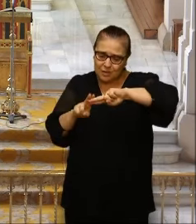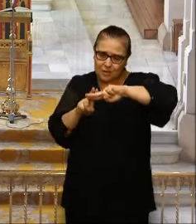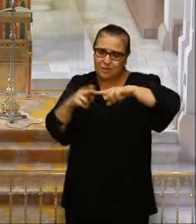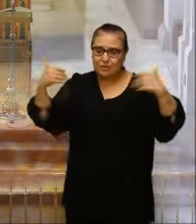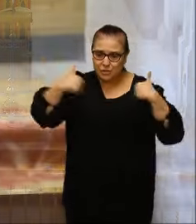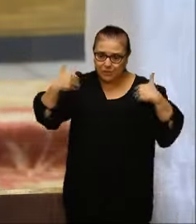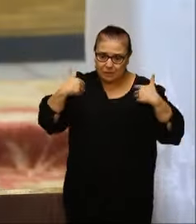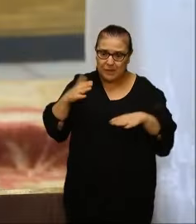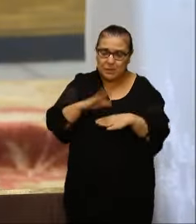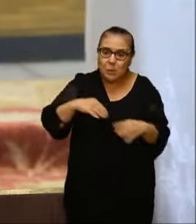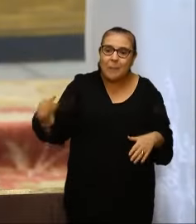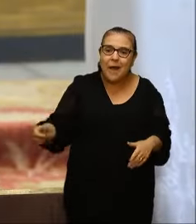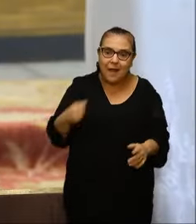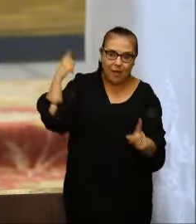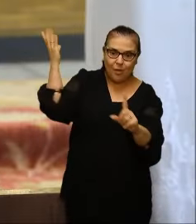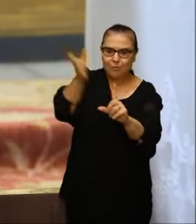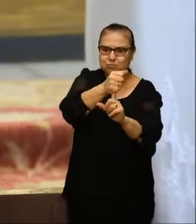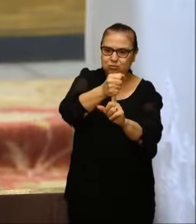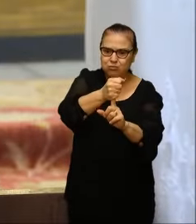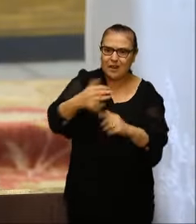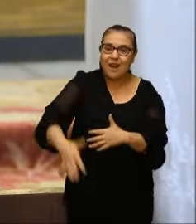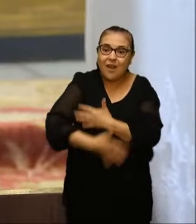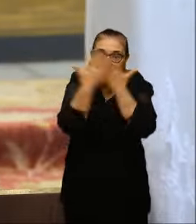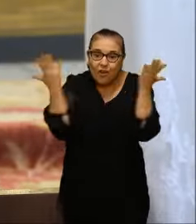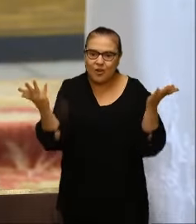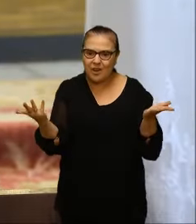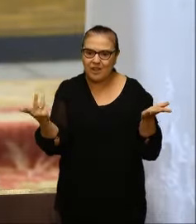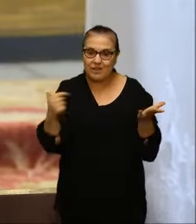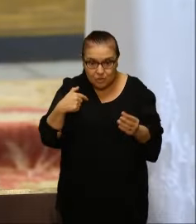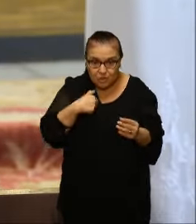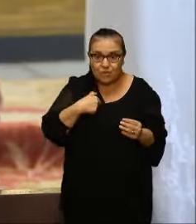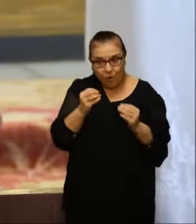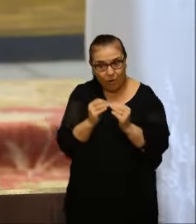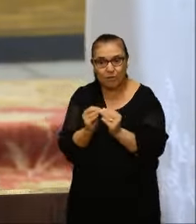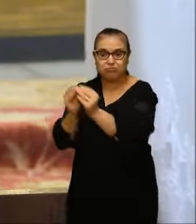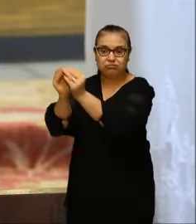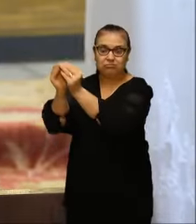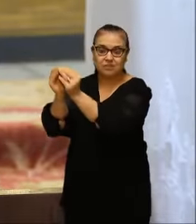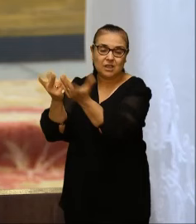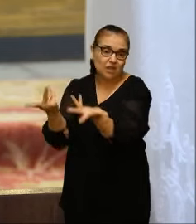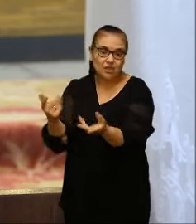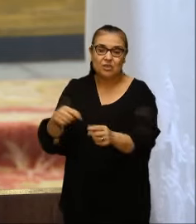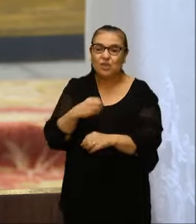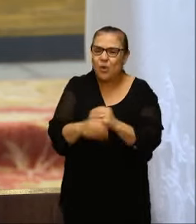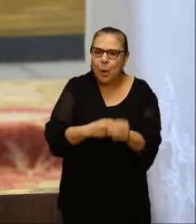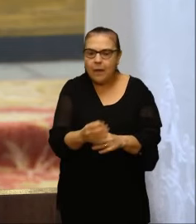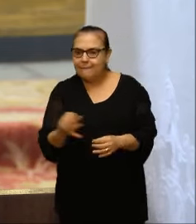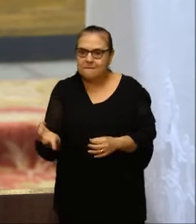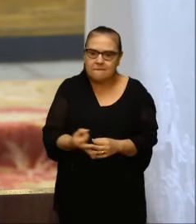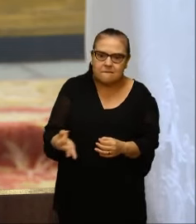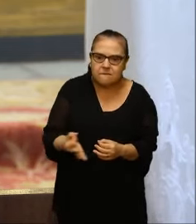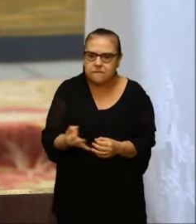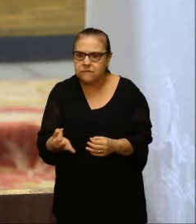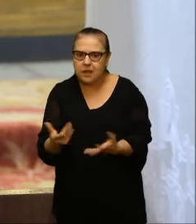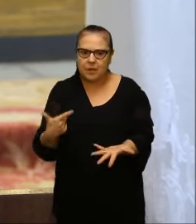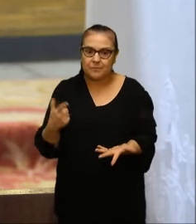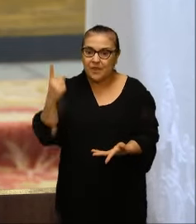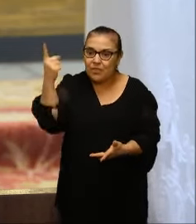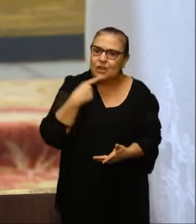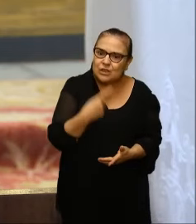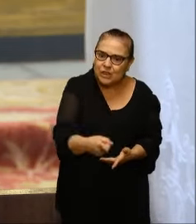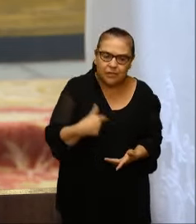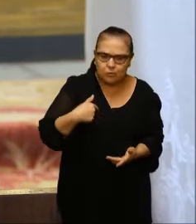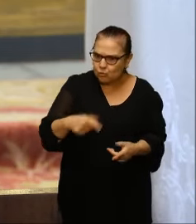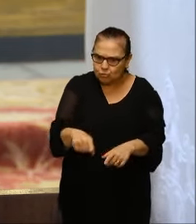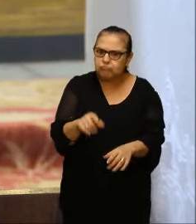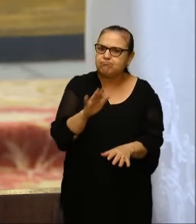Yo siempre estoy contigo. Porque si no vamos con esas cosas, ¿qué haré ahora? ¿Qué haré después? ¿Qué haré? Y Dios te dice, que no